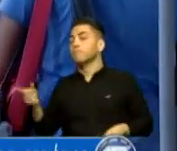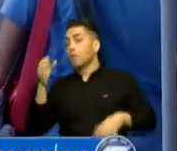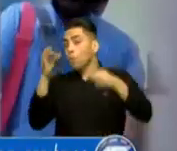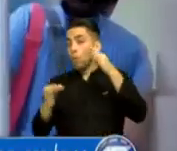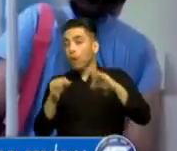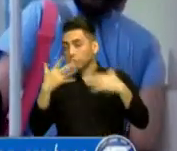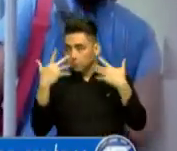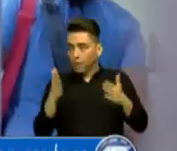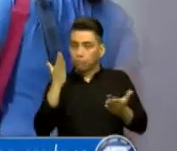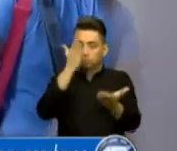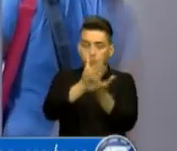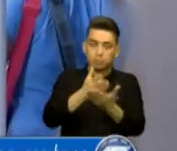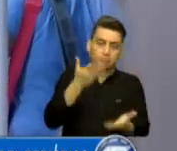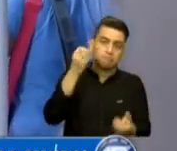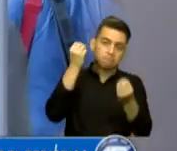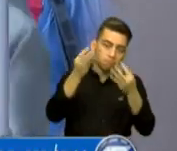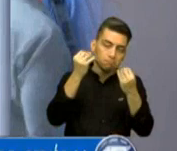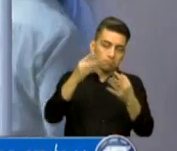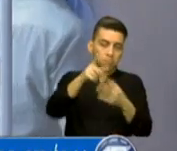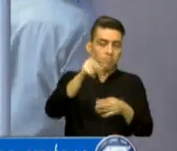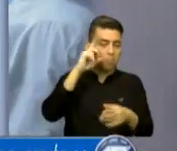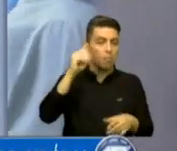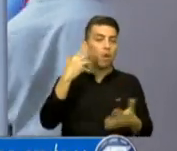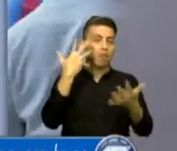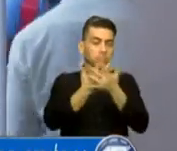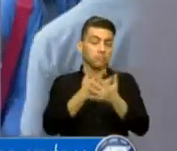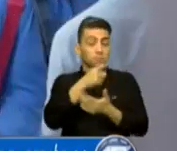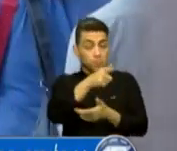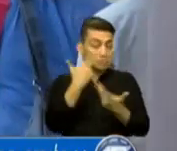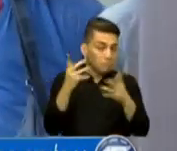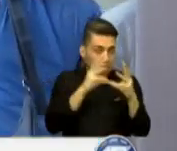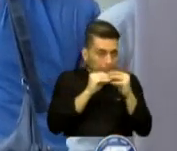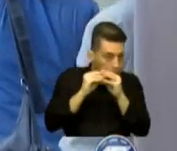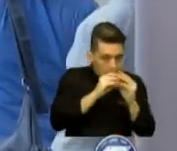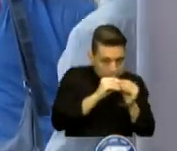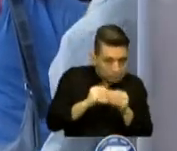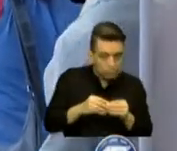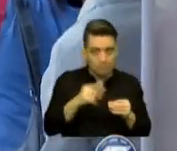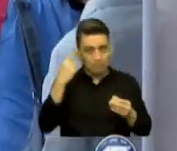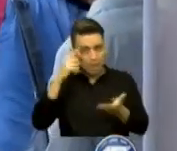la captura el que se da por posible conspiración por lavado de dinero